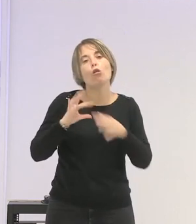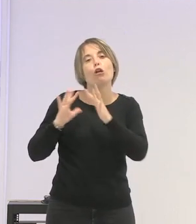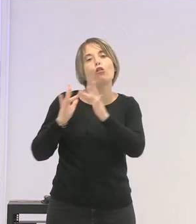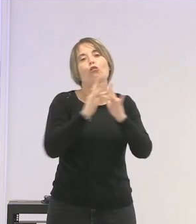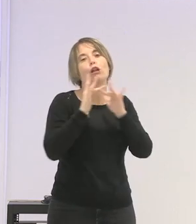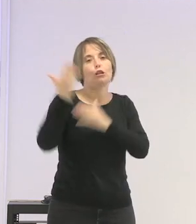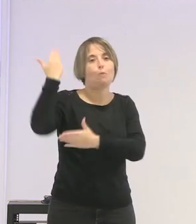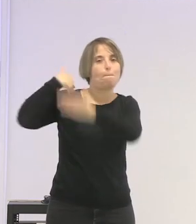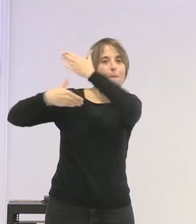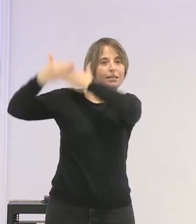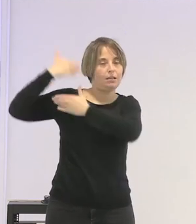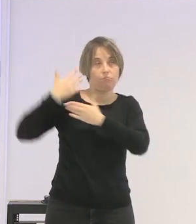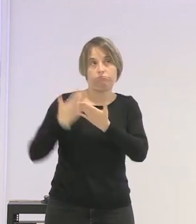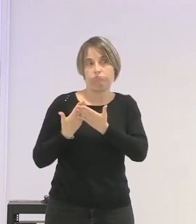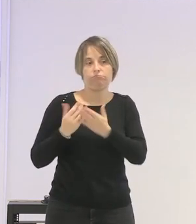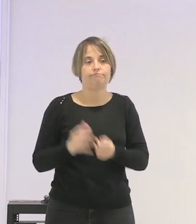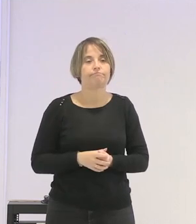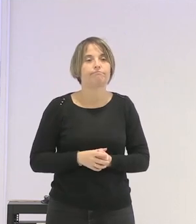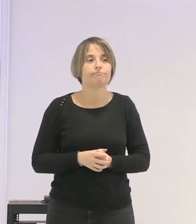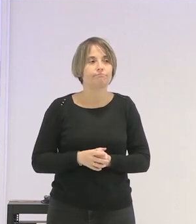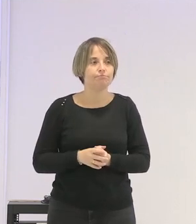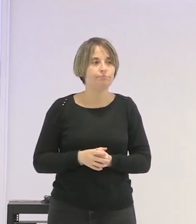del pasado. Entonces, bueno,